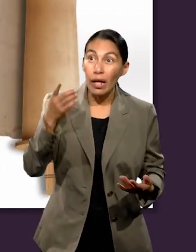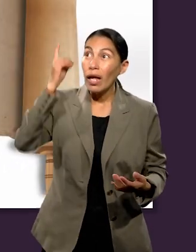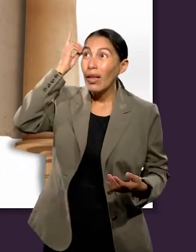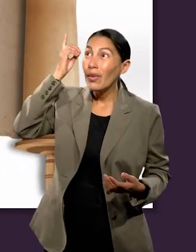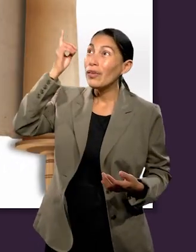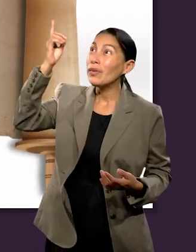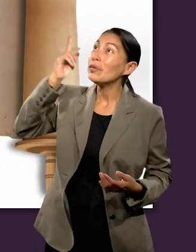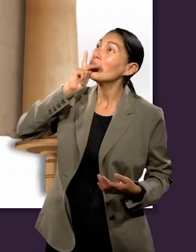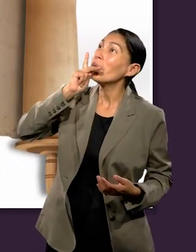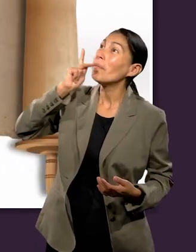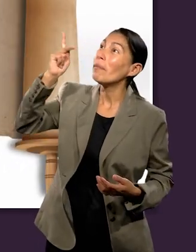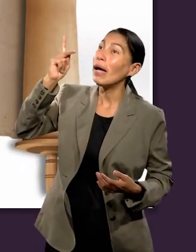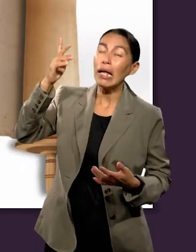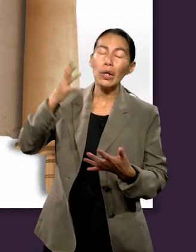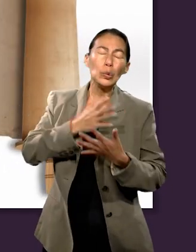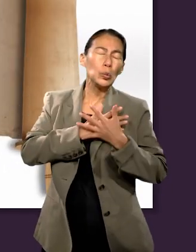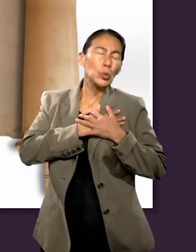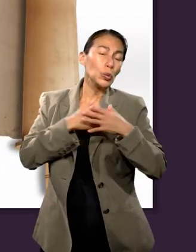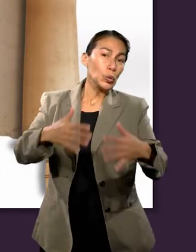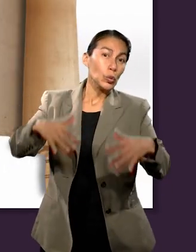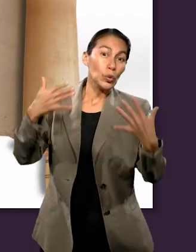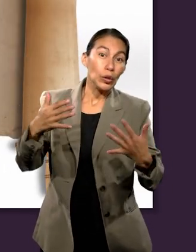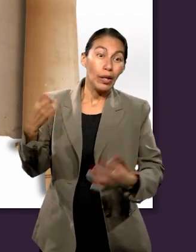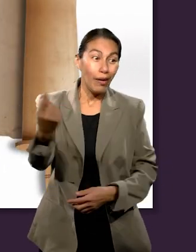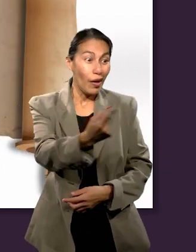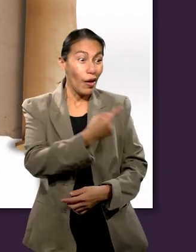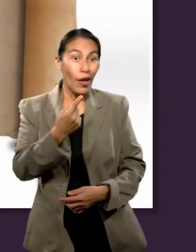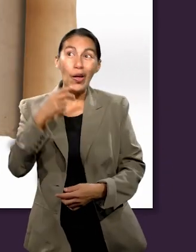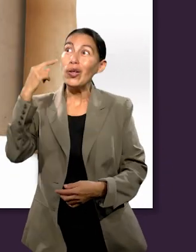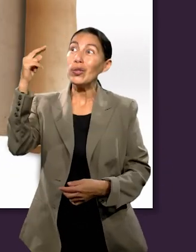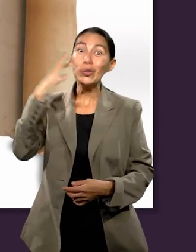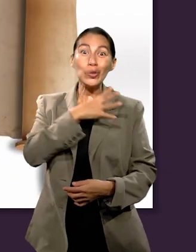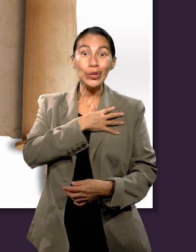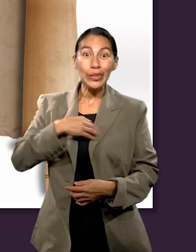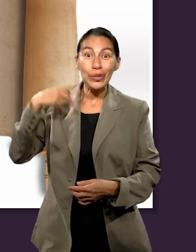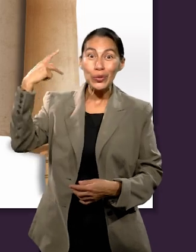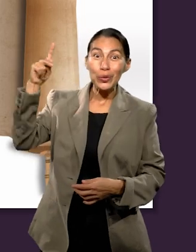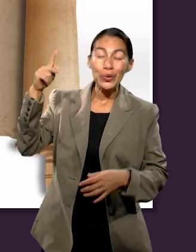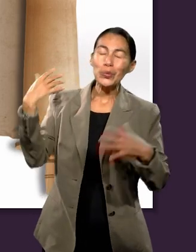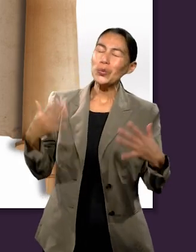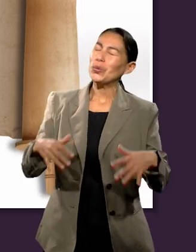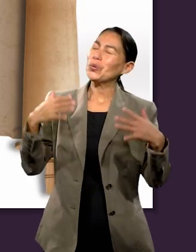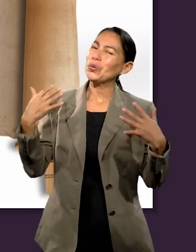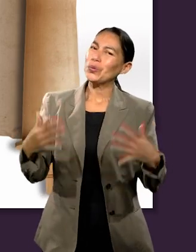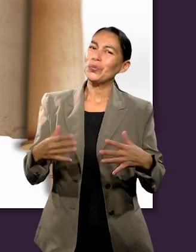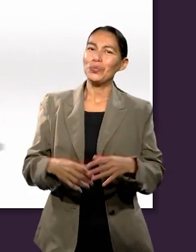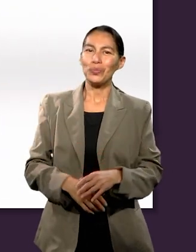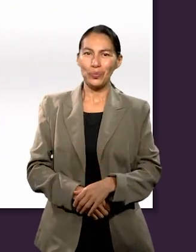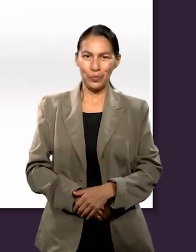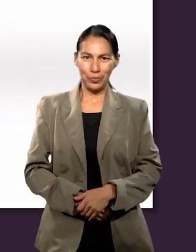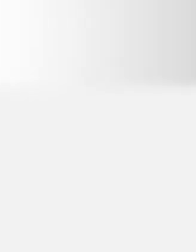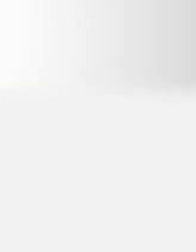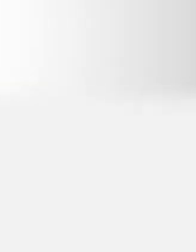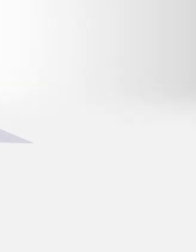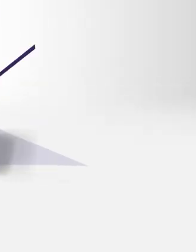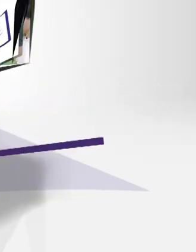miren Qué gran amor nos ha prodigado el padre que seamos llamados hijos de Dios